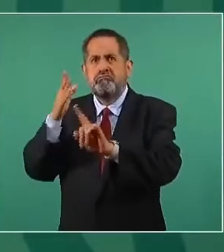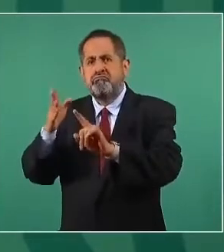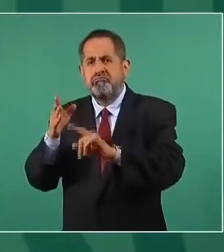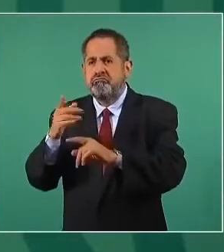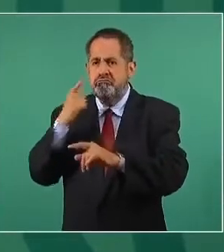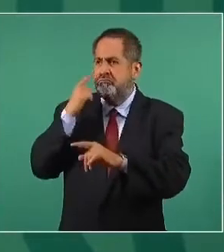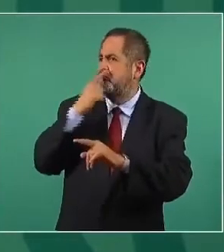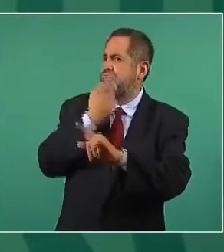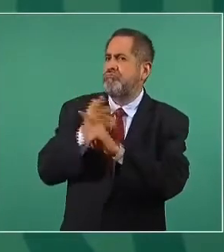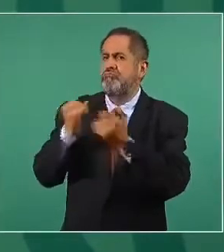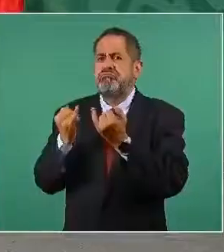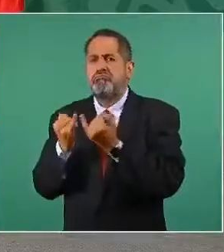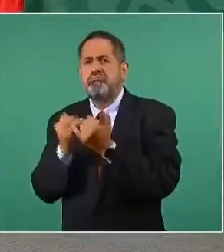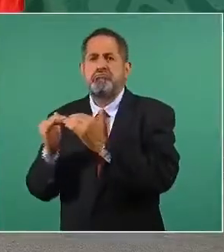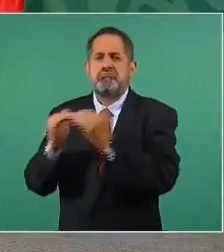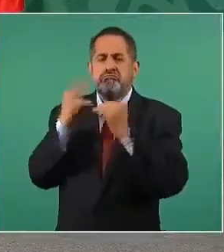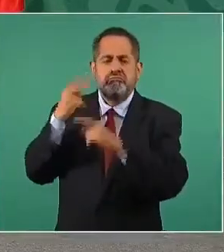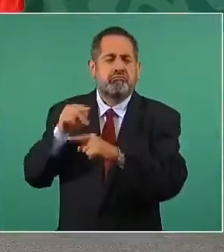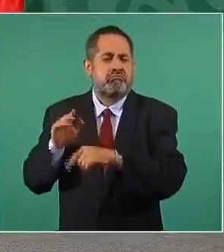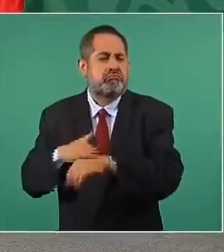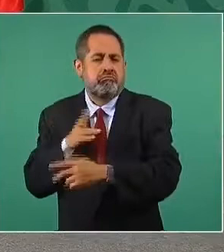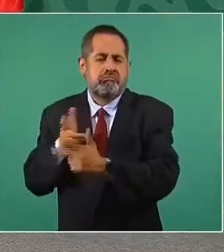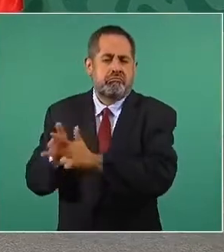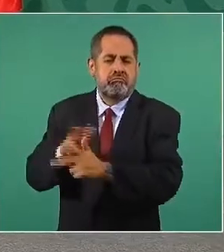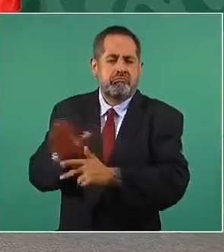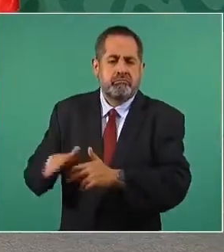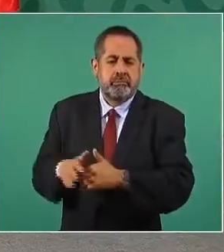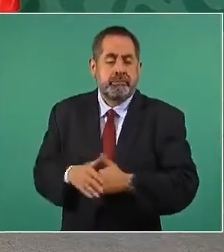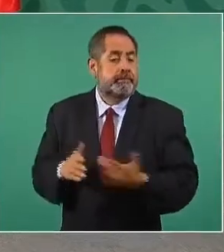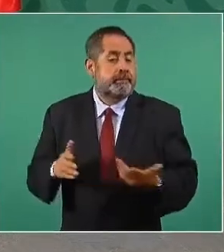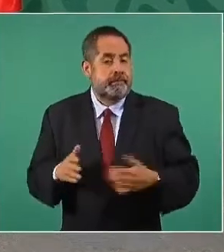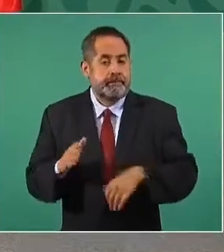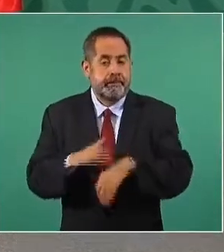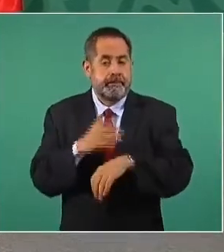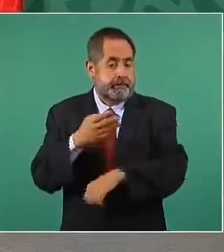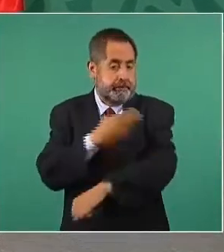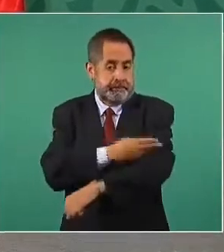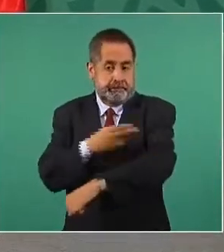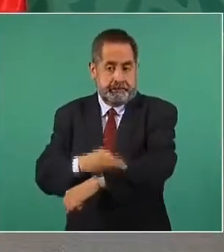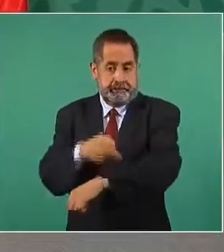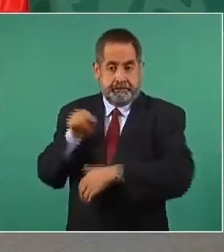la democracia para México? Porque Madero